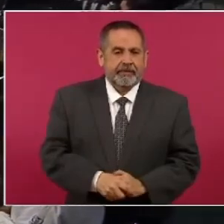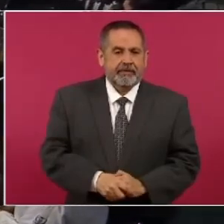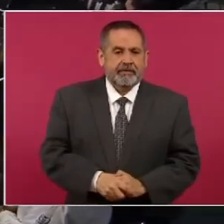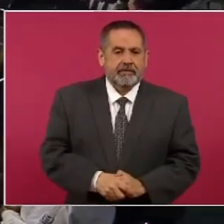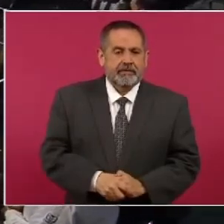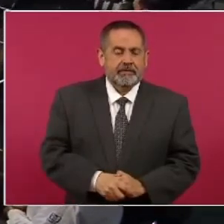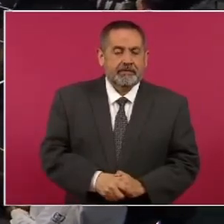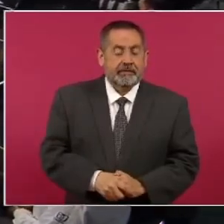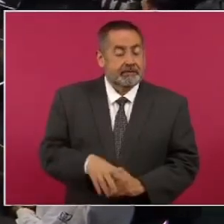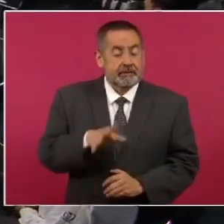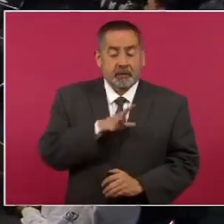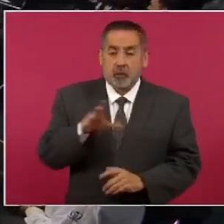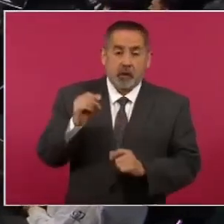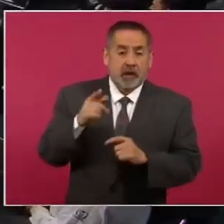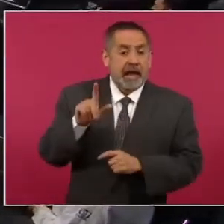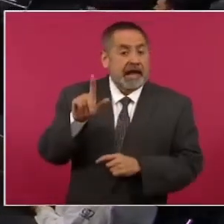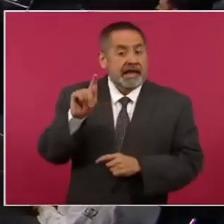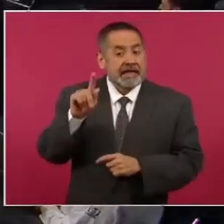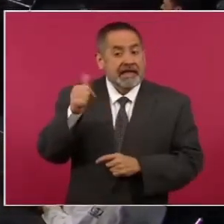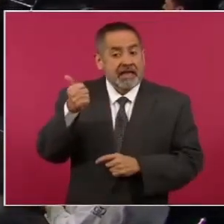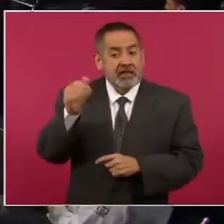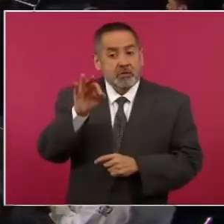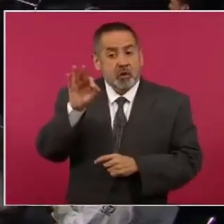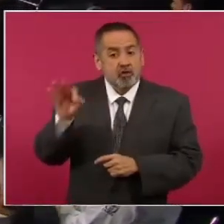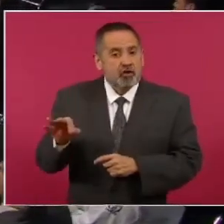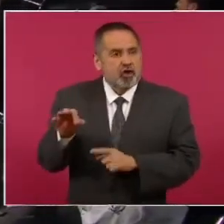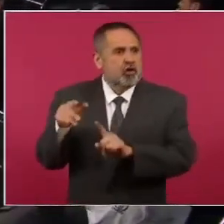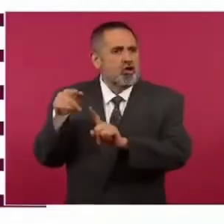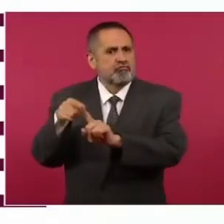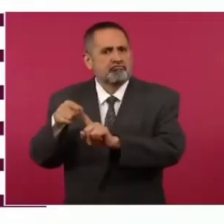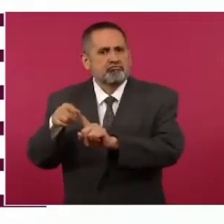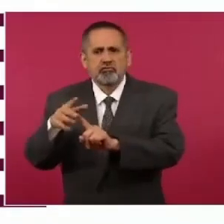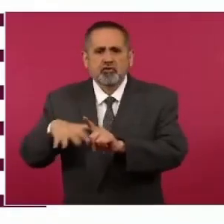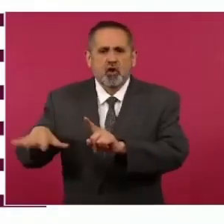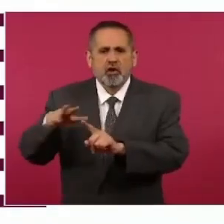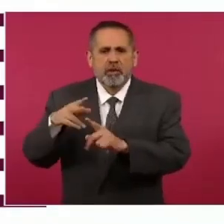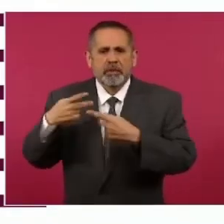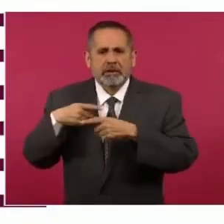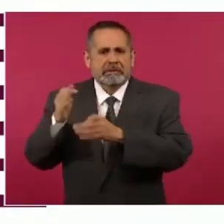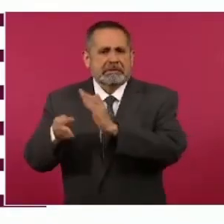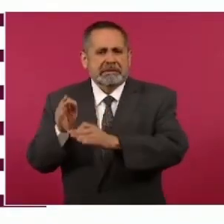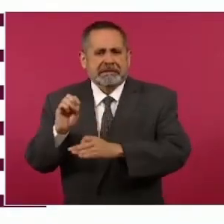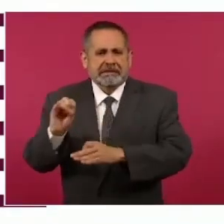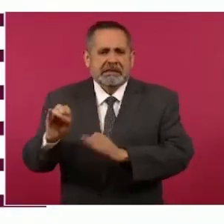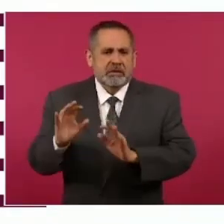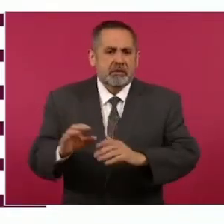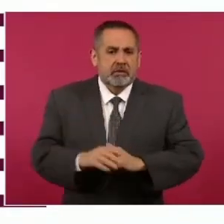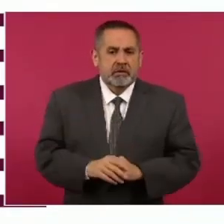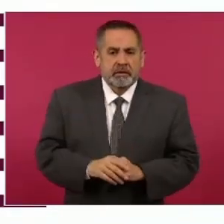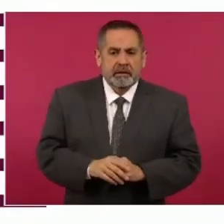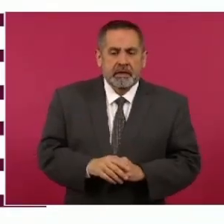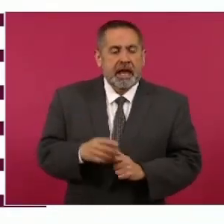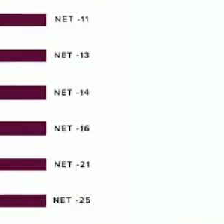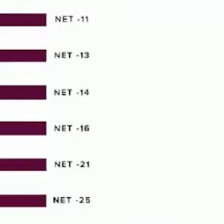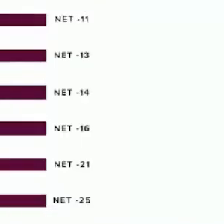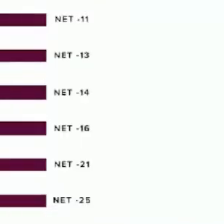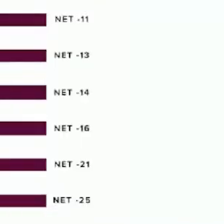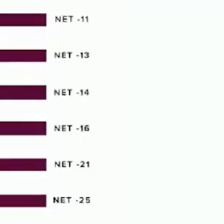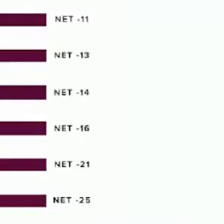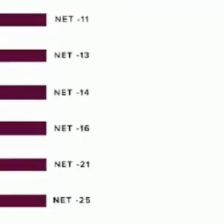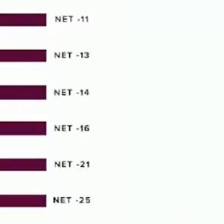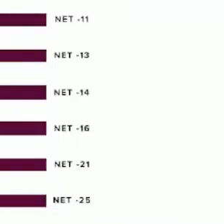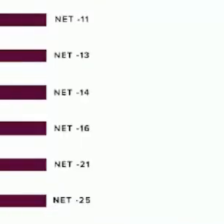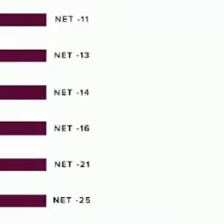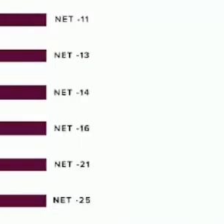Un fenómeno, 76% de aceptación y 20% de rechazo.